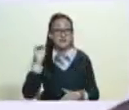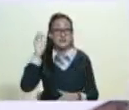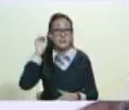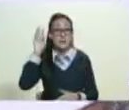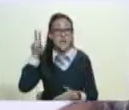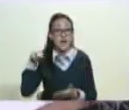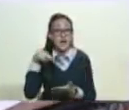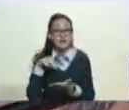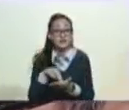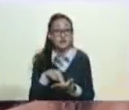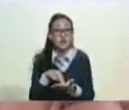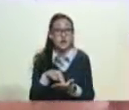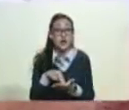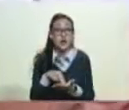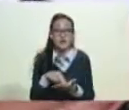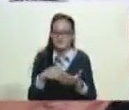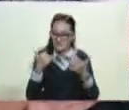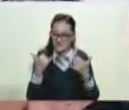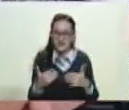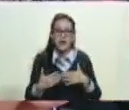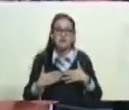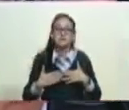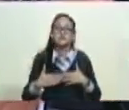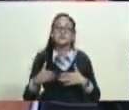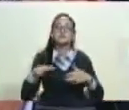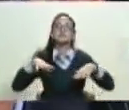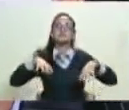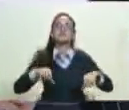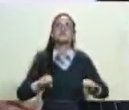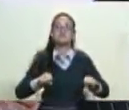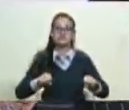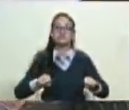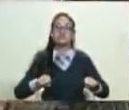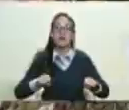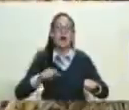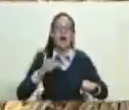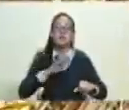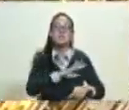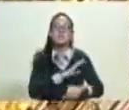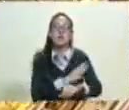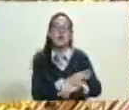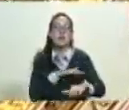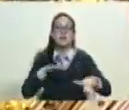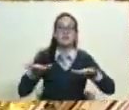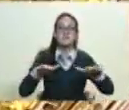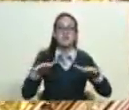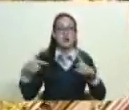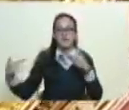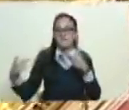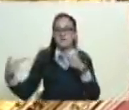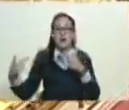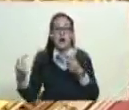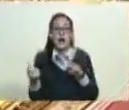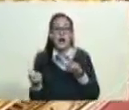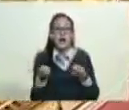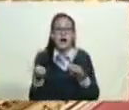Nacional Constituyente, tenemos desde ya, nos hemos instalado y tenemos el poder para combatir la guerra